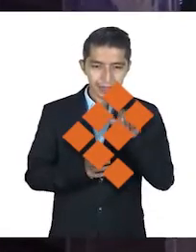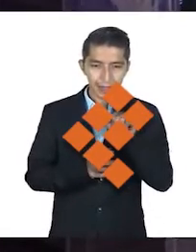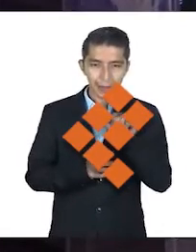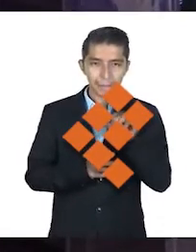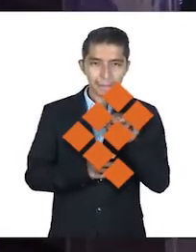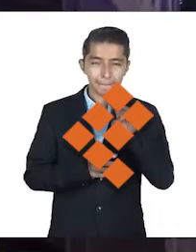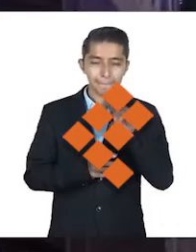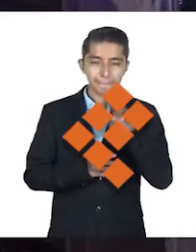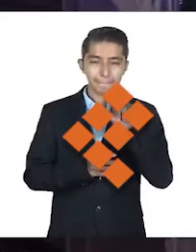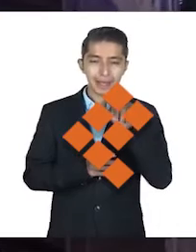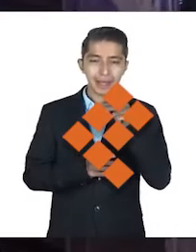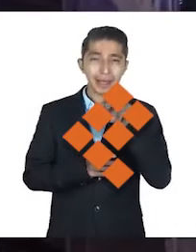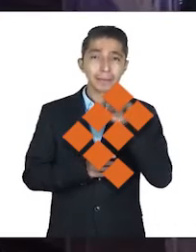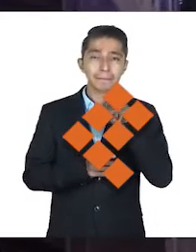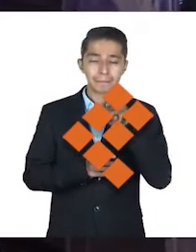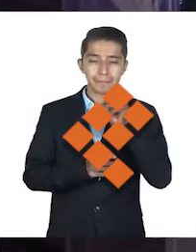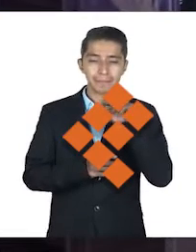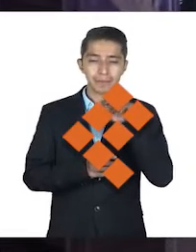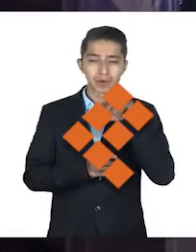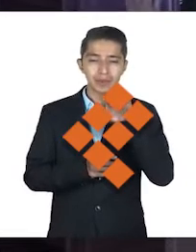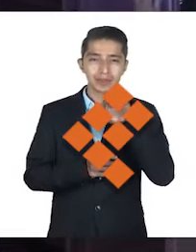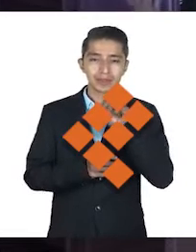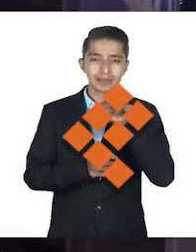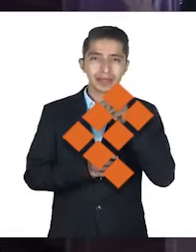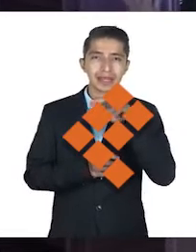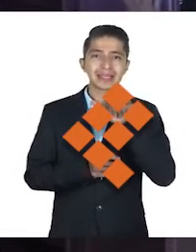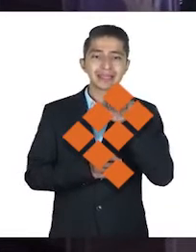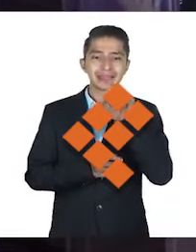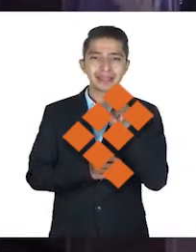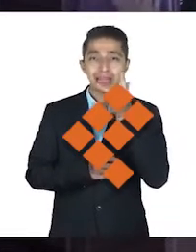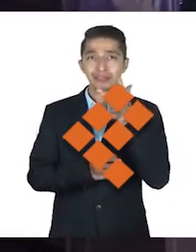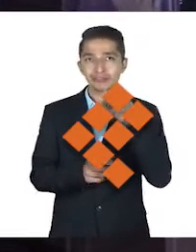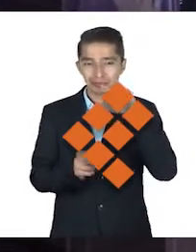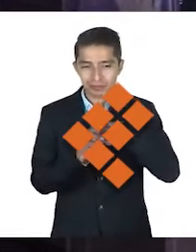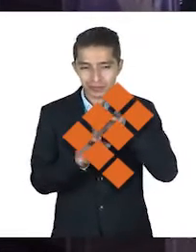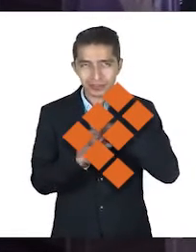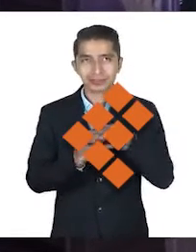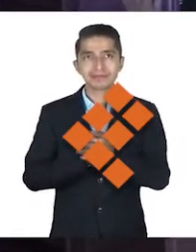Abraham Montes Magaña, 38 votos.